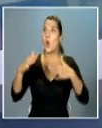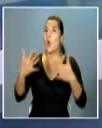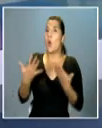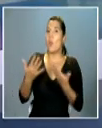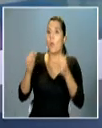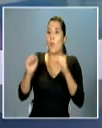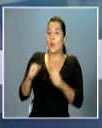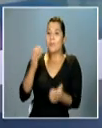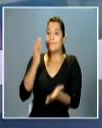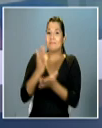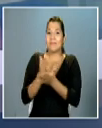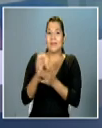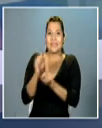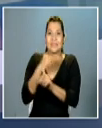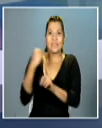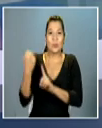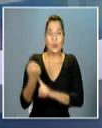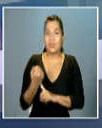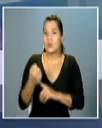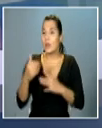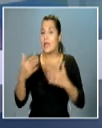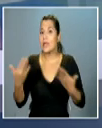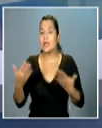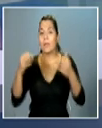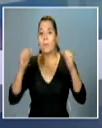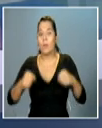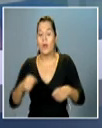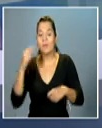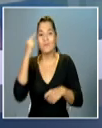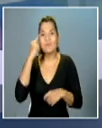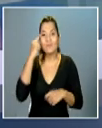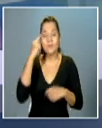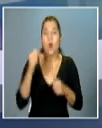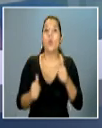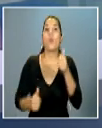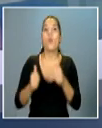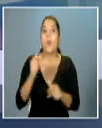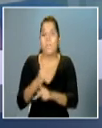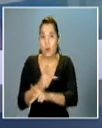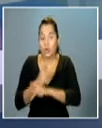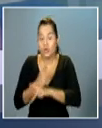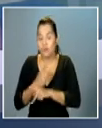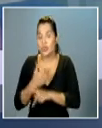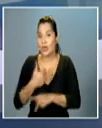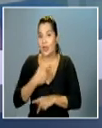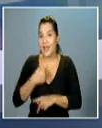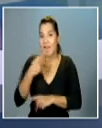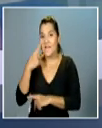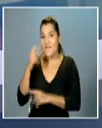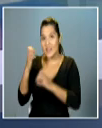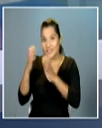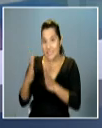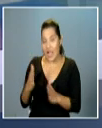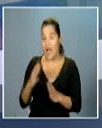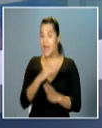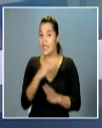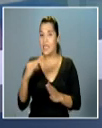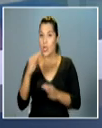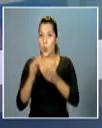siga continuando? ¿Qué se puede plantear en ese momento? ¿Y cuál es esa protección con la que cuentan los fiscales, con la que cuentan los